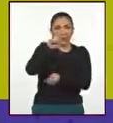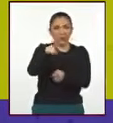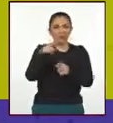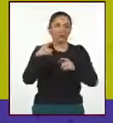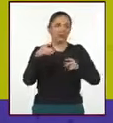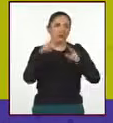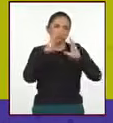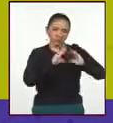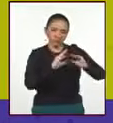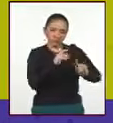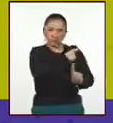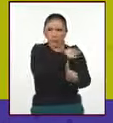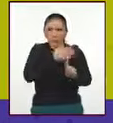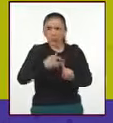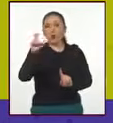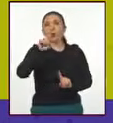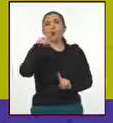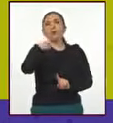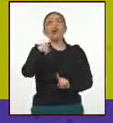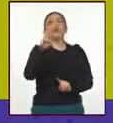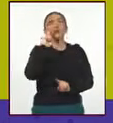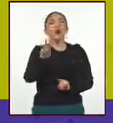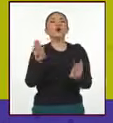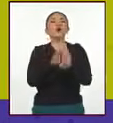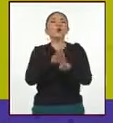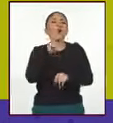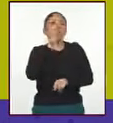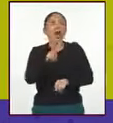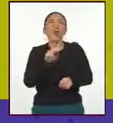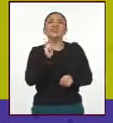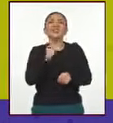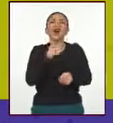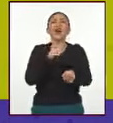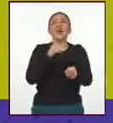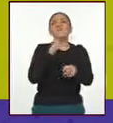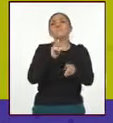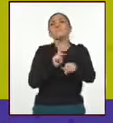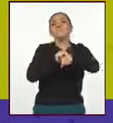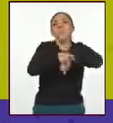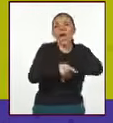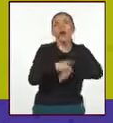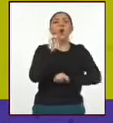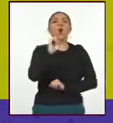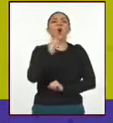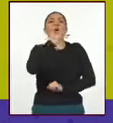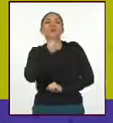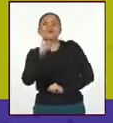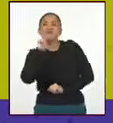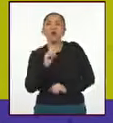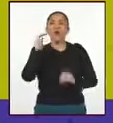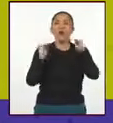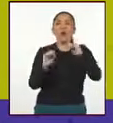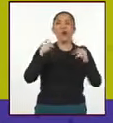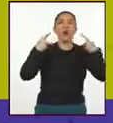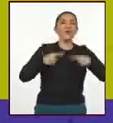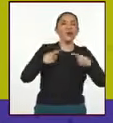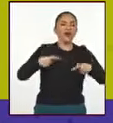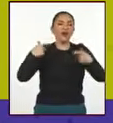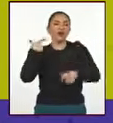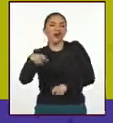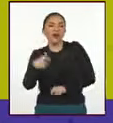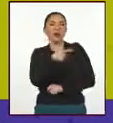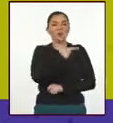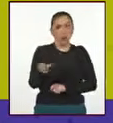formativo? Sea por tonalidad de piel, nivel económico, género, etc. Las opciones son A, sí, en